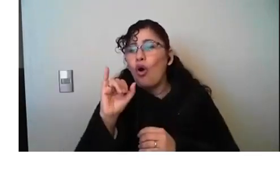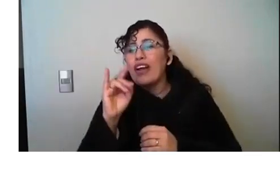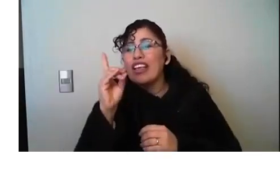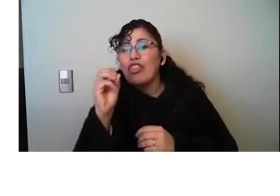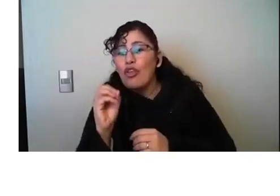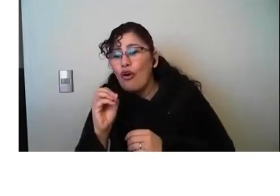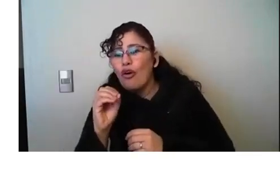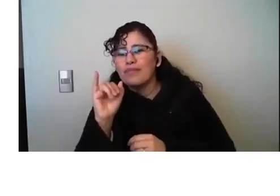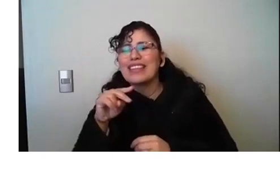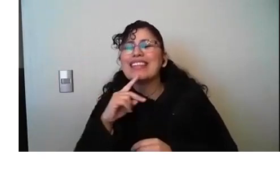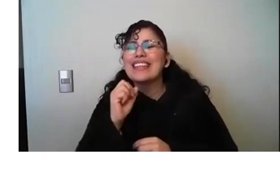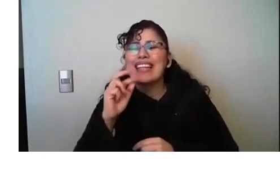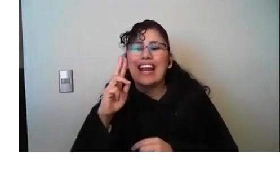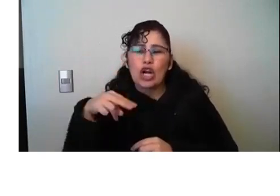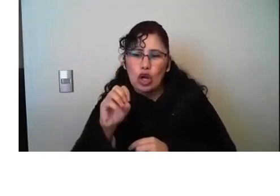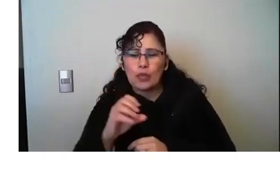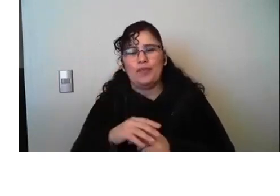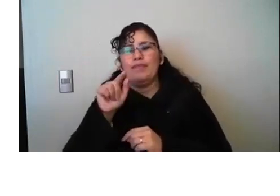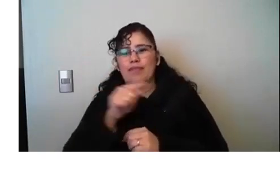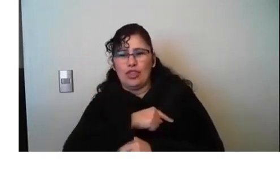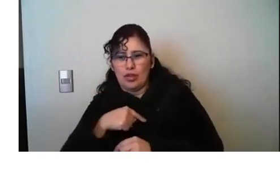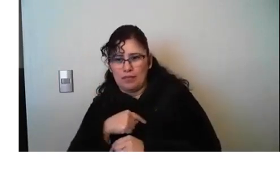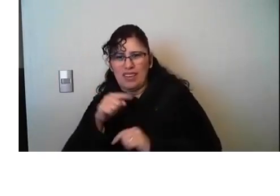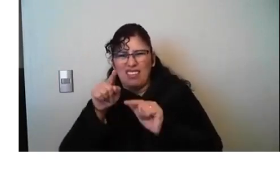Target, Ruiz Lear, ¿ya?